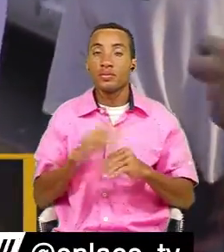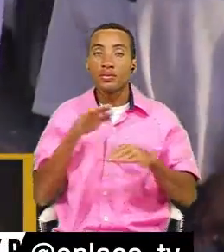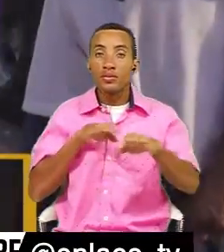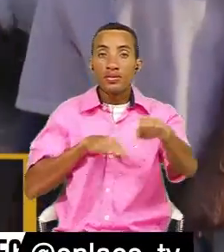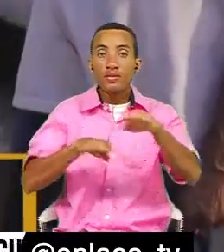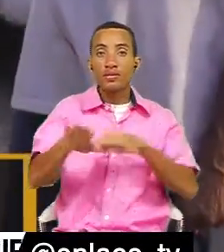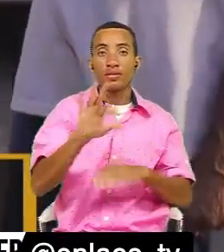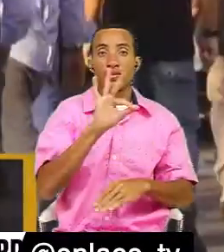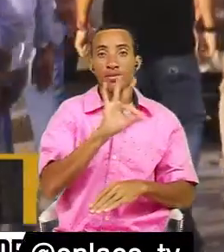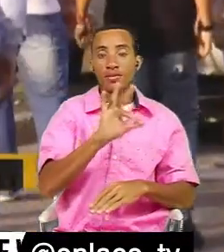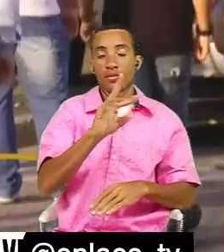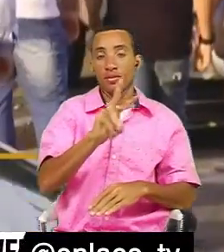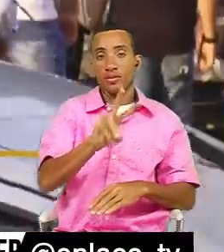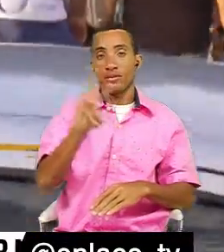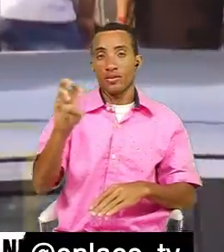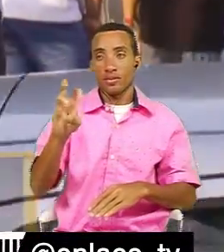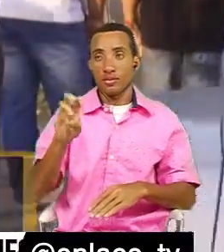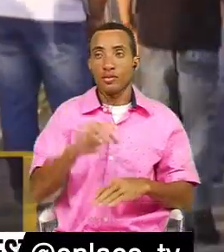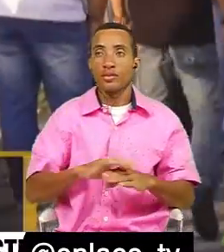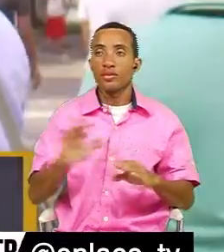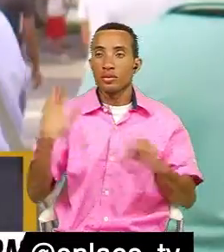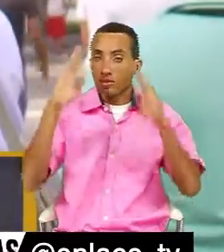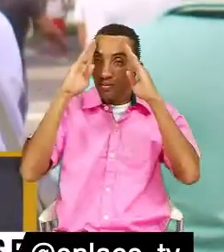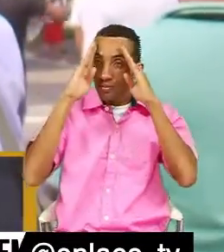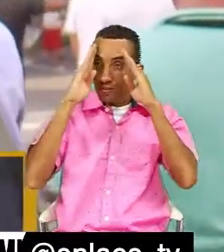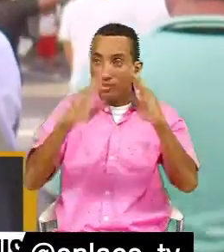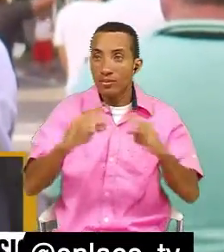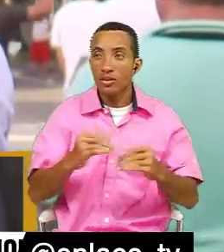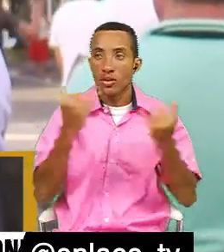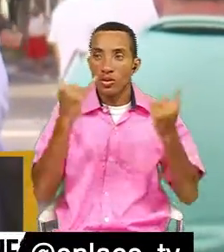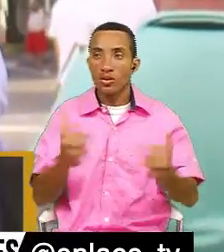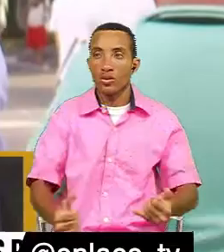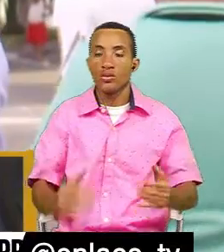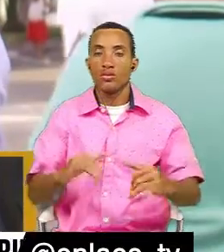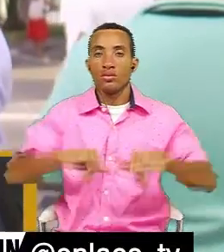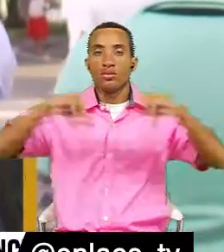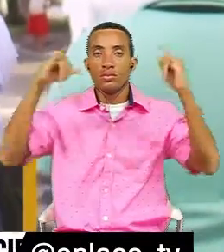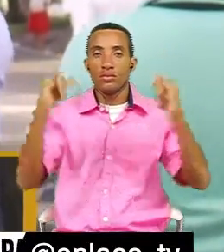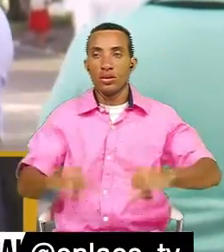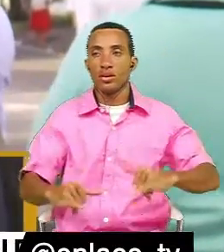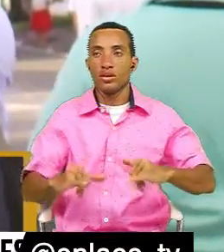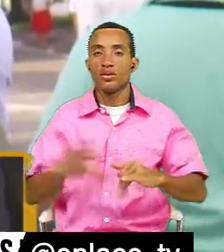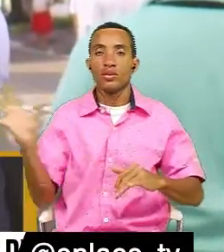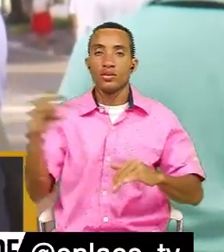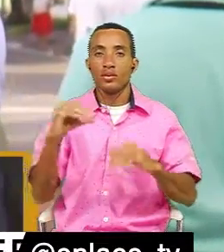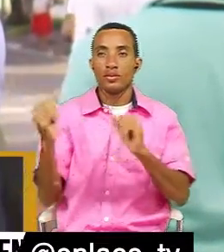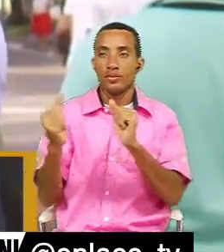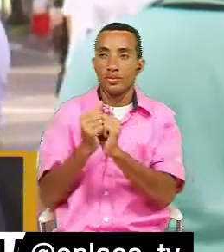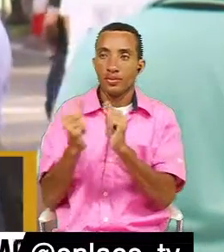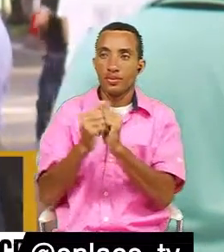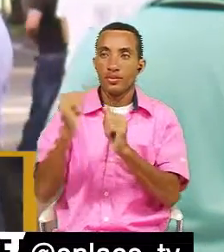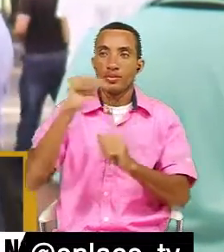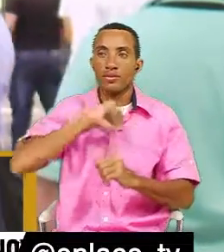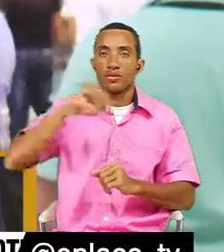el gremio buscó llamar la atención de la población. El día de hoy estamos haciendo un plantón con los compañeros de la USU,